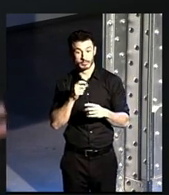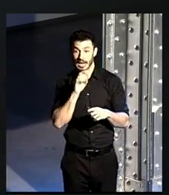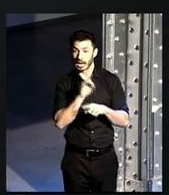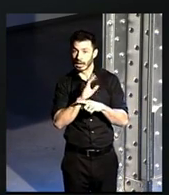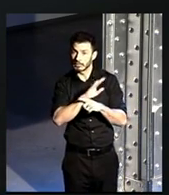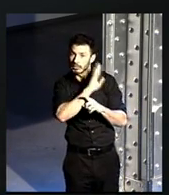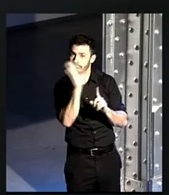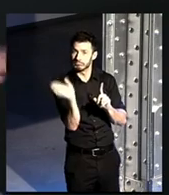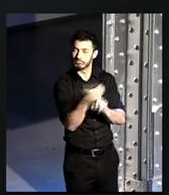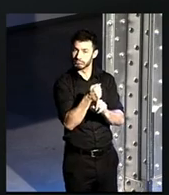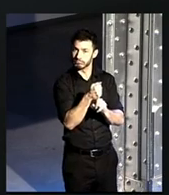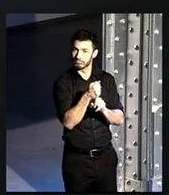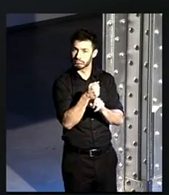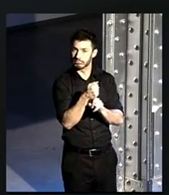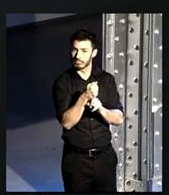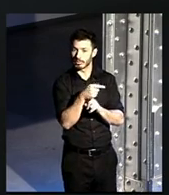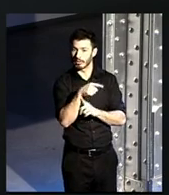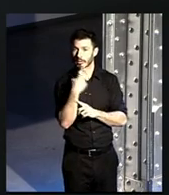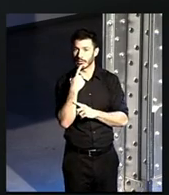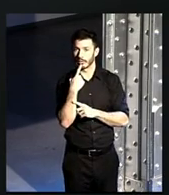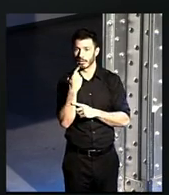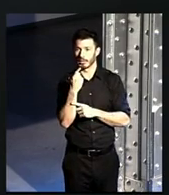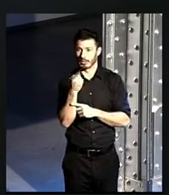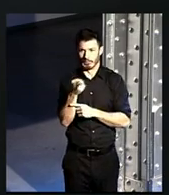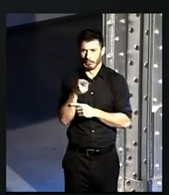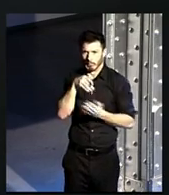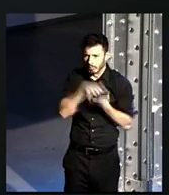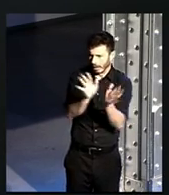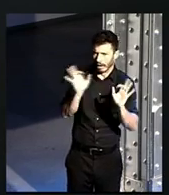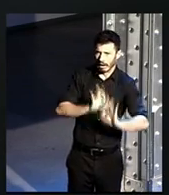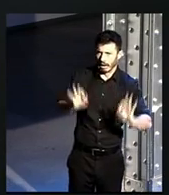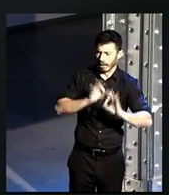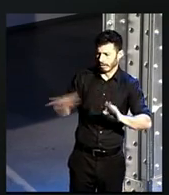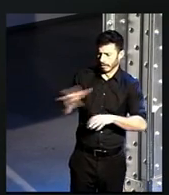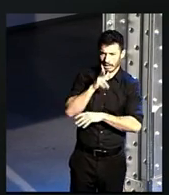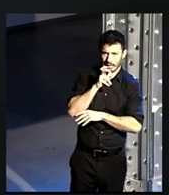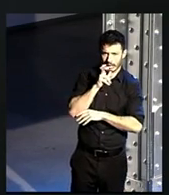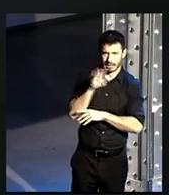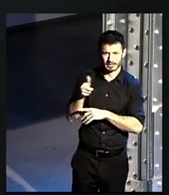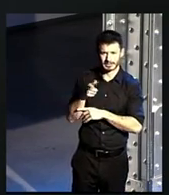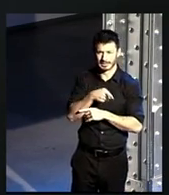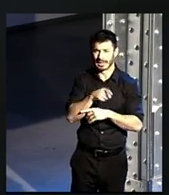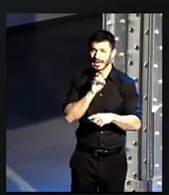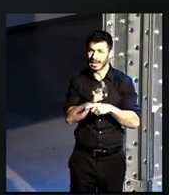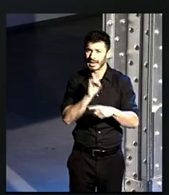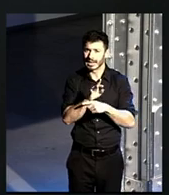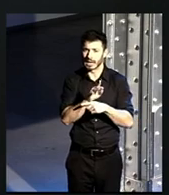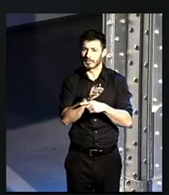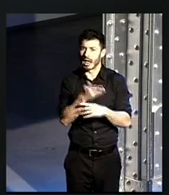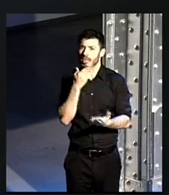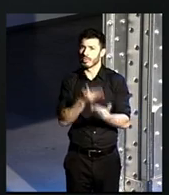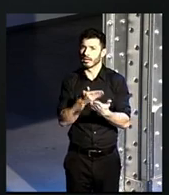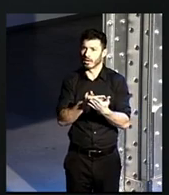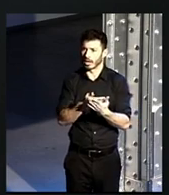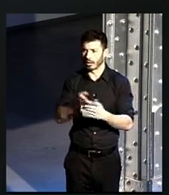Hetzel que dice no la publicaré, es un horror, etc., no era tanto para probar que existía este